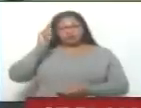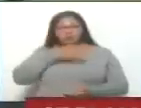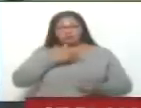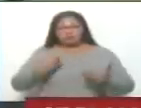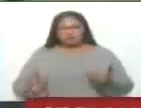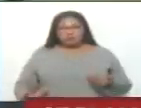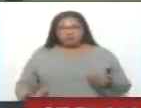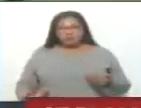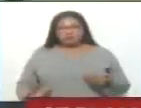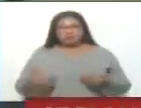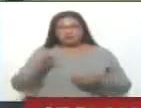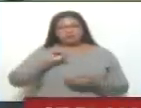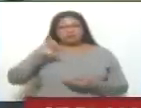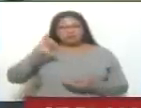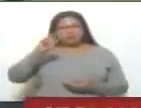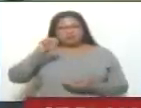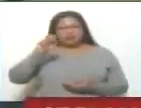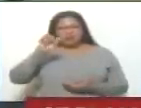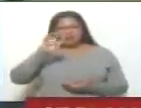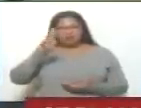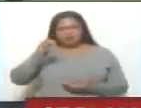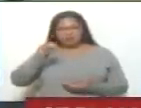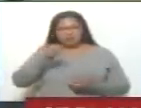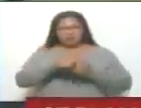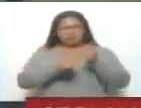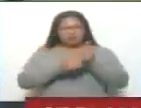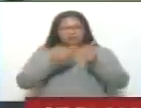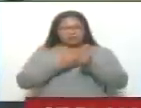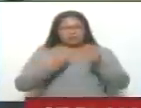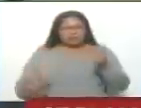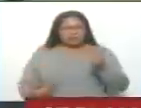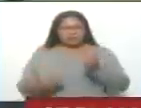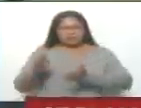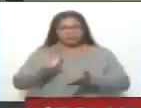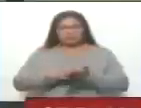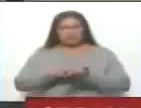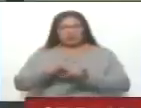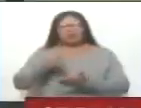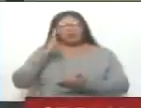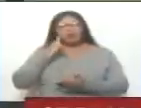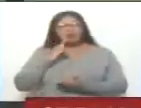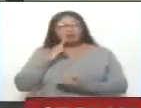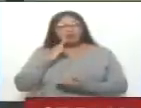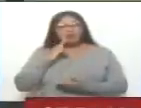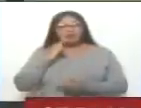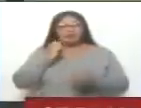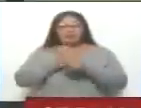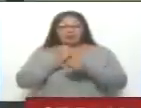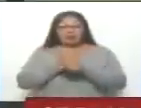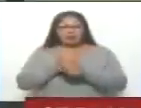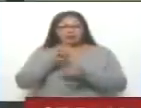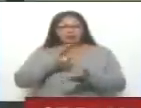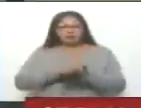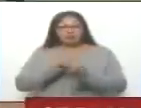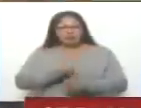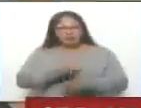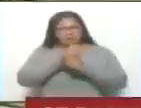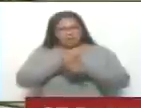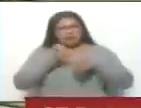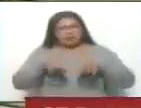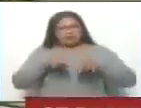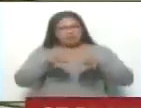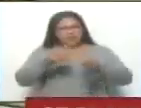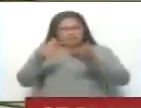de SINAFUN y vicepresidente de la Central Bolivariana Socialista de Trabajadores y Trabajadoras del Campo, la Ciudad, la Pesca y